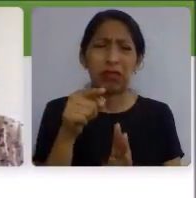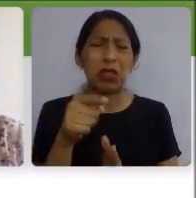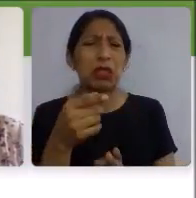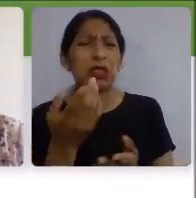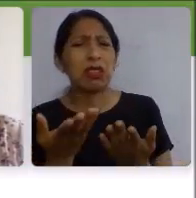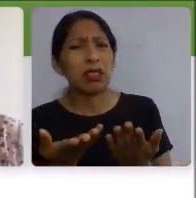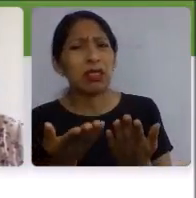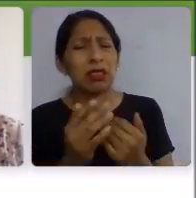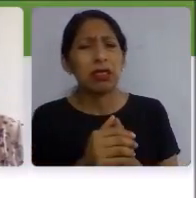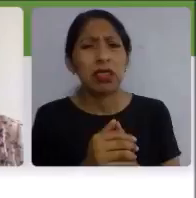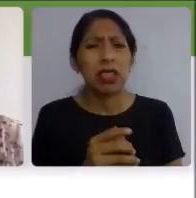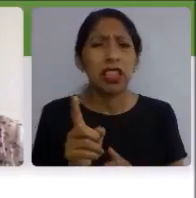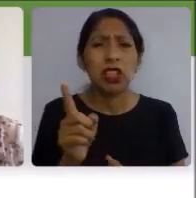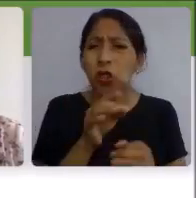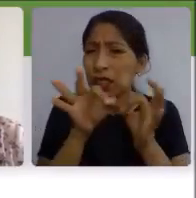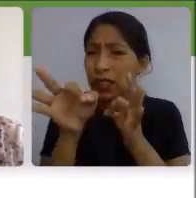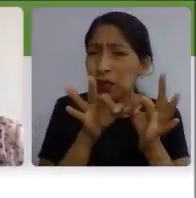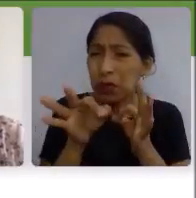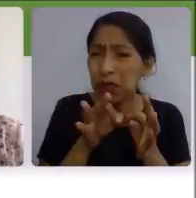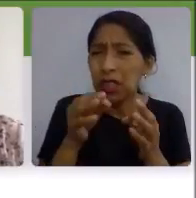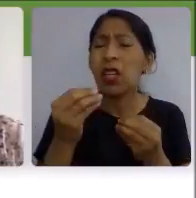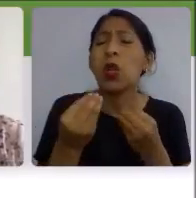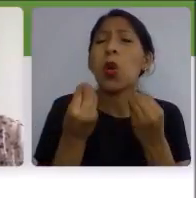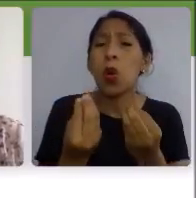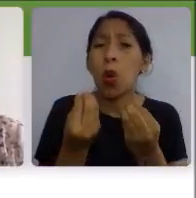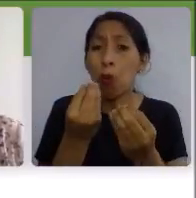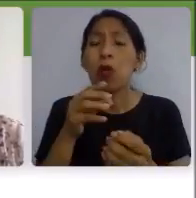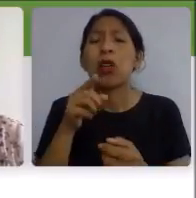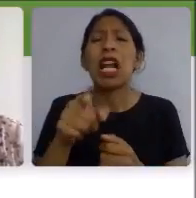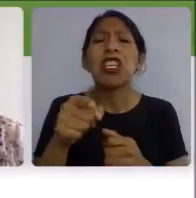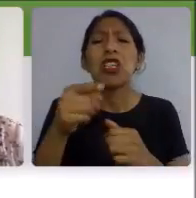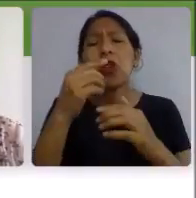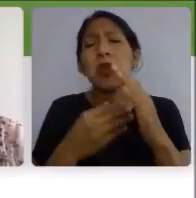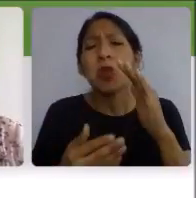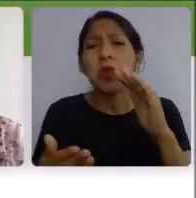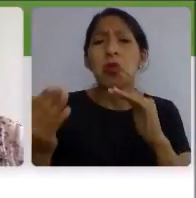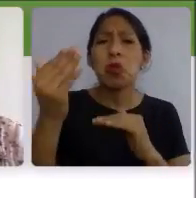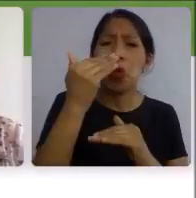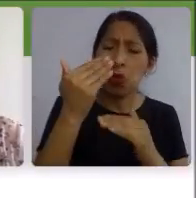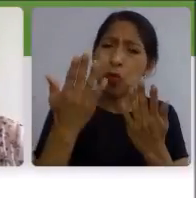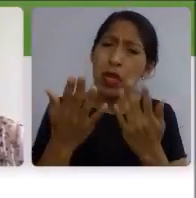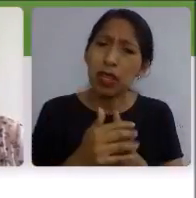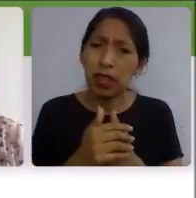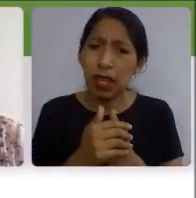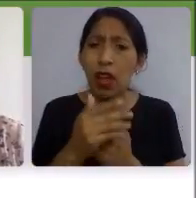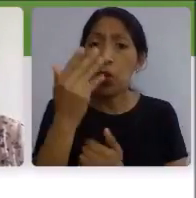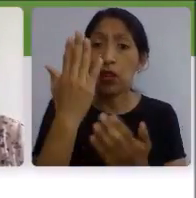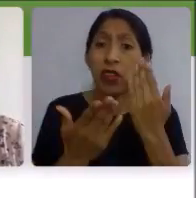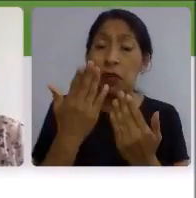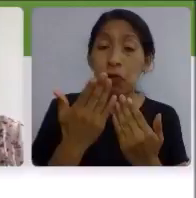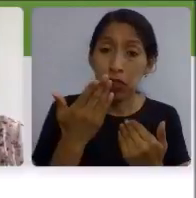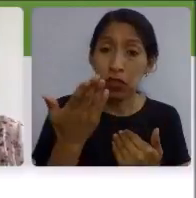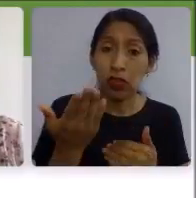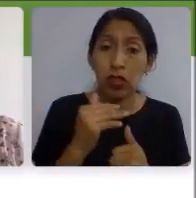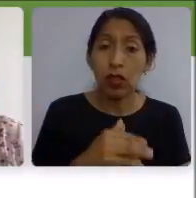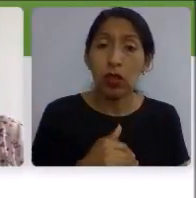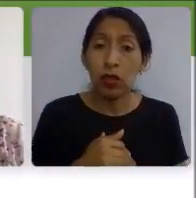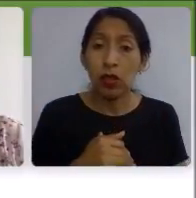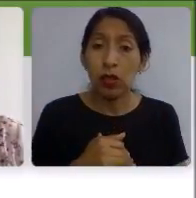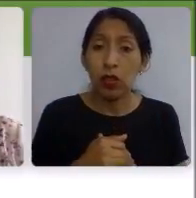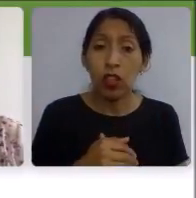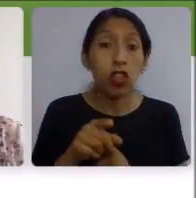pidiendo, o no les has explicado bien y has sobrevalorado lo que es el servicio que tú estás dando y